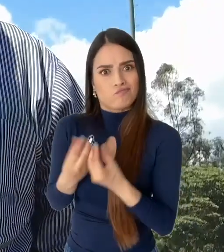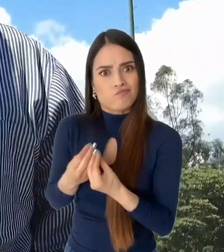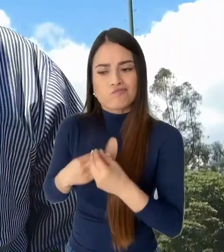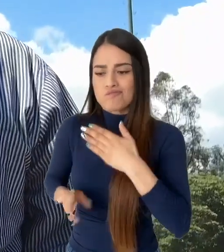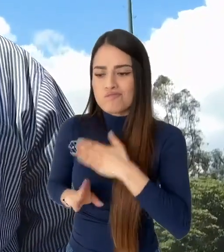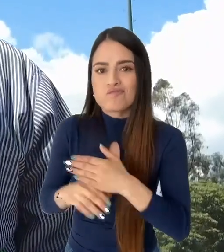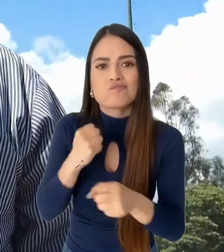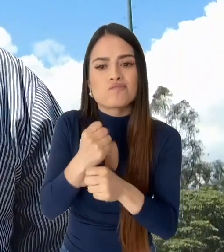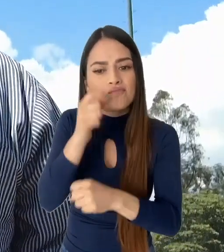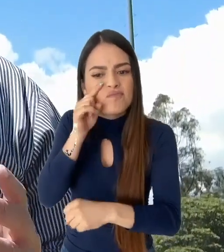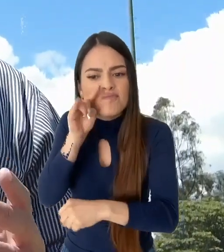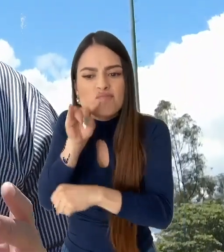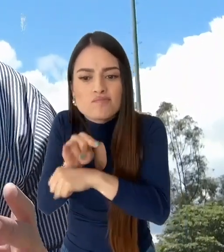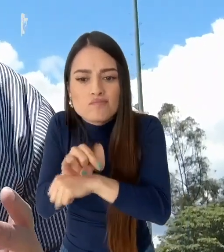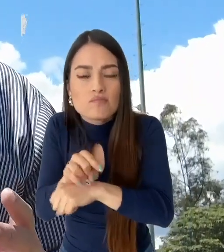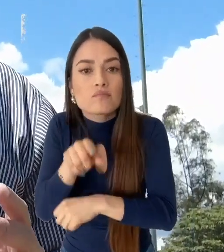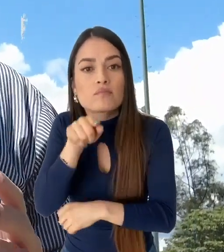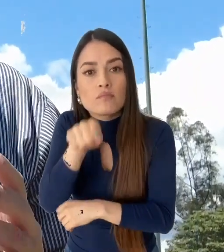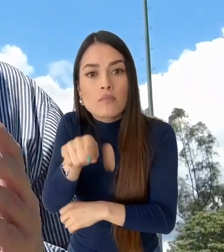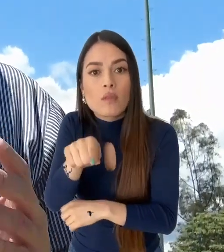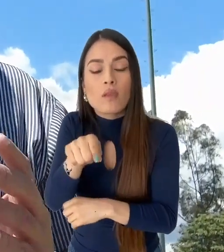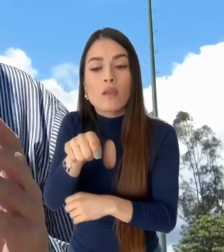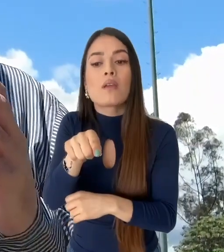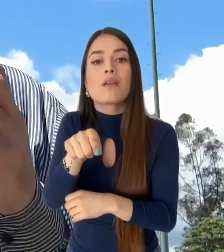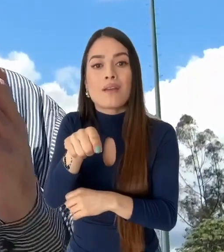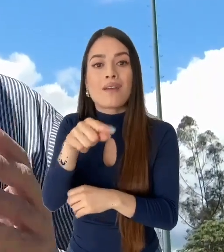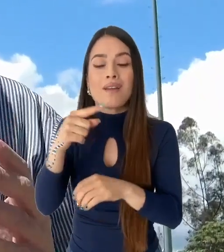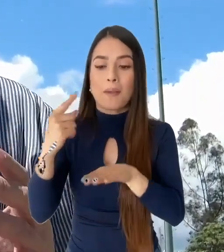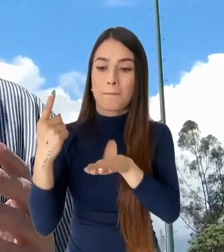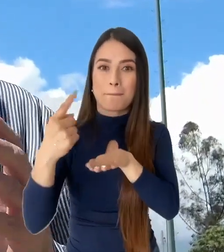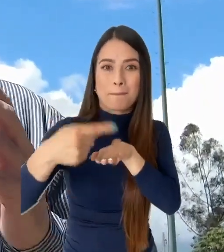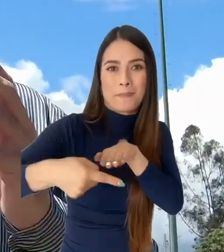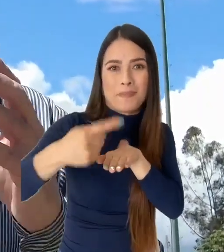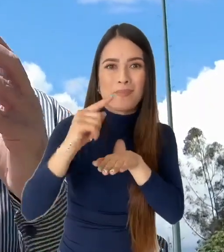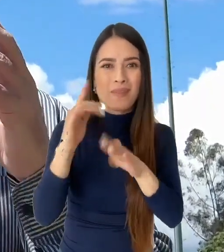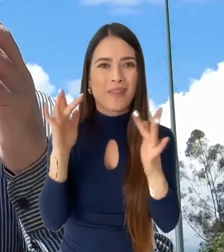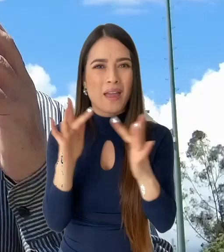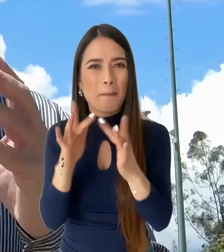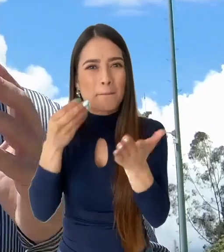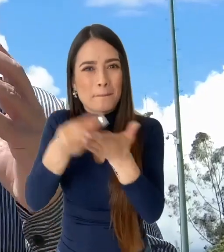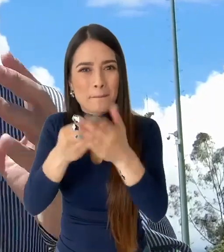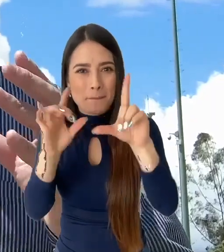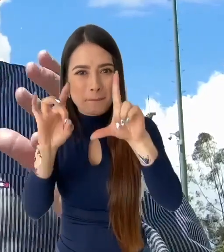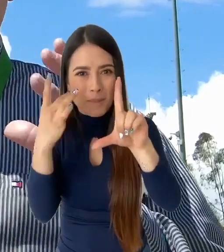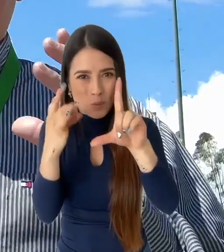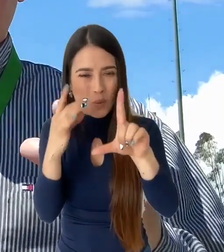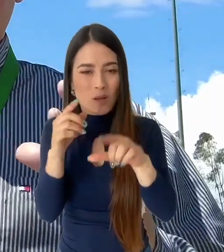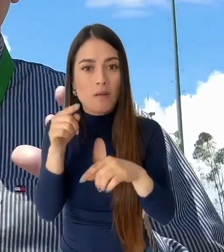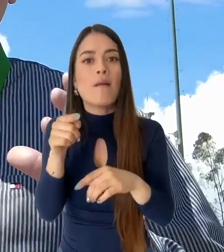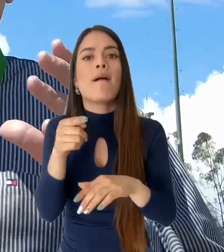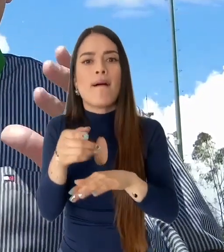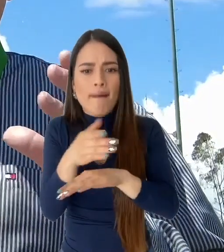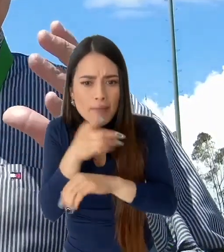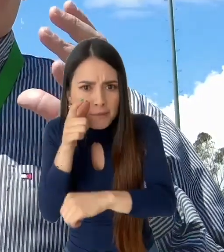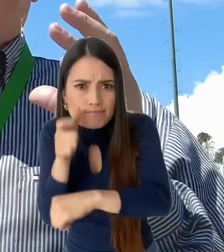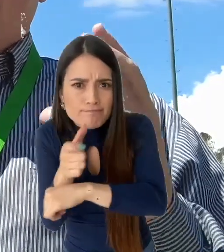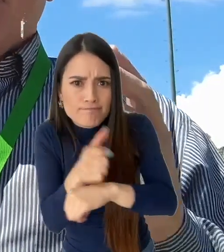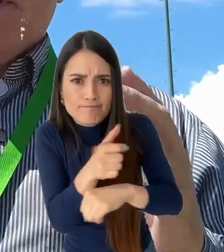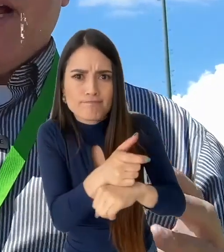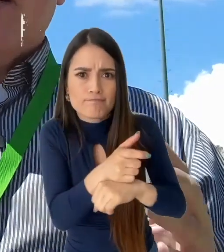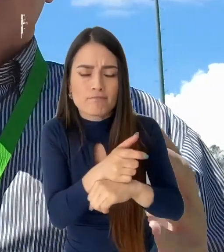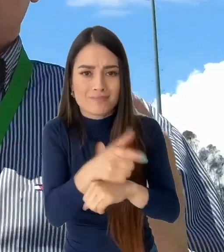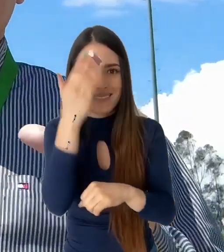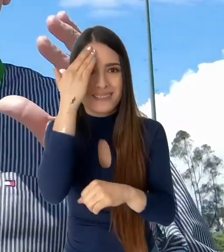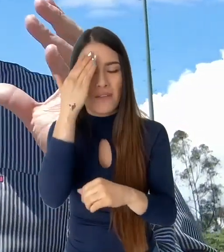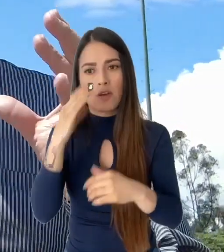venimos desarrollando supervisión a la implementación de los sistemas de viaje electrónico a través del